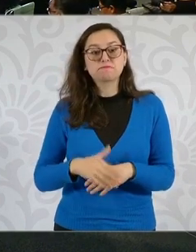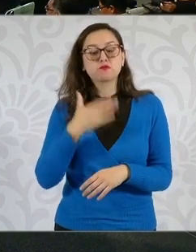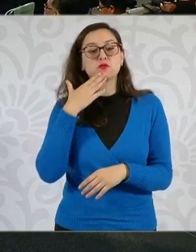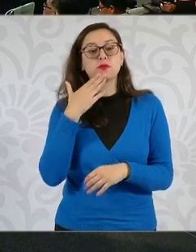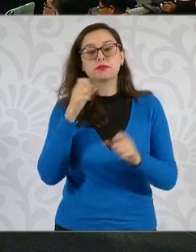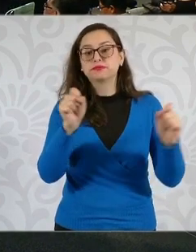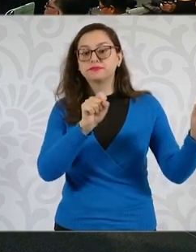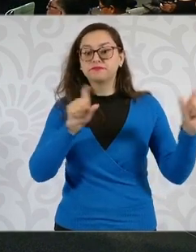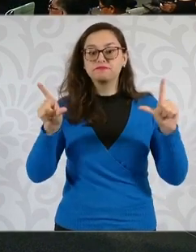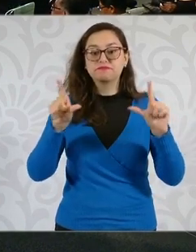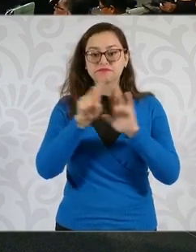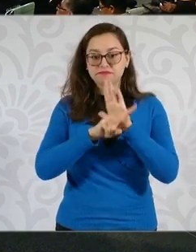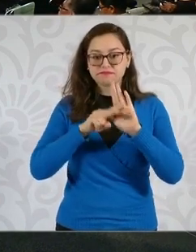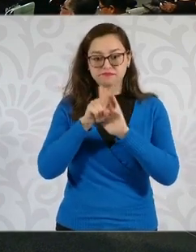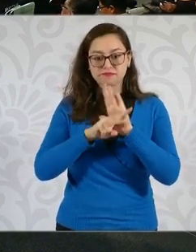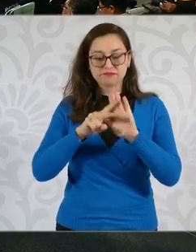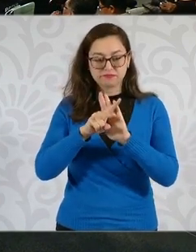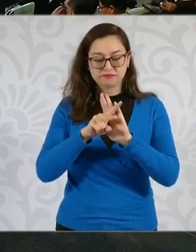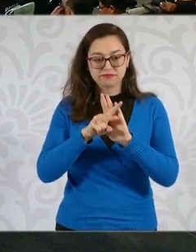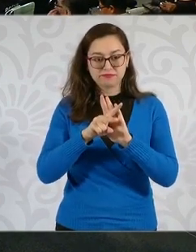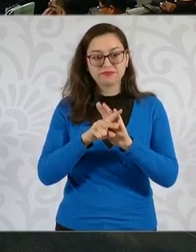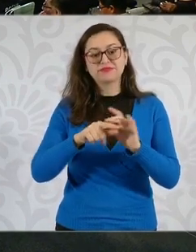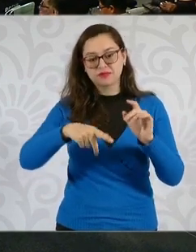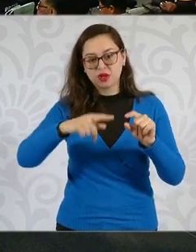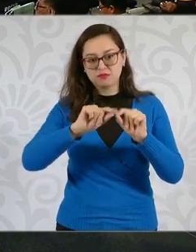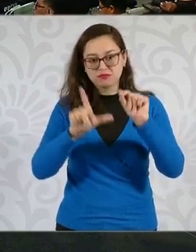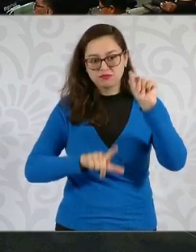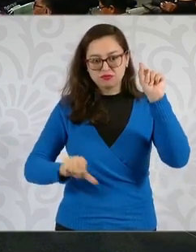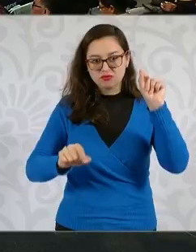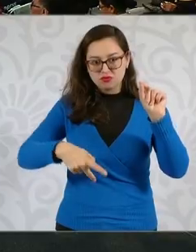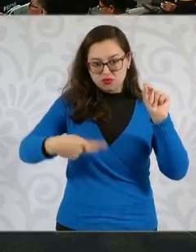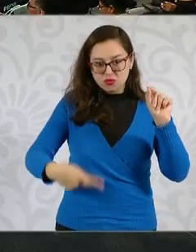cerrar con la cápsula de Suave Patria